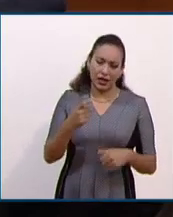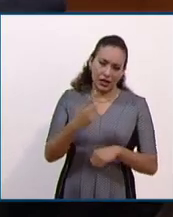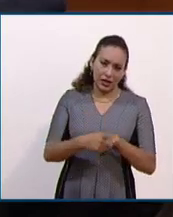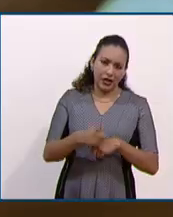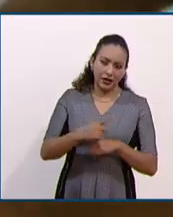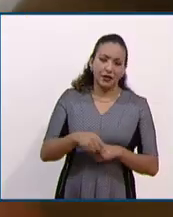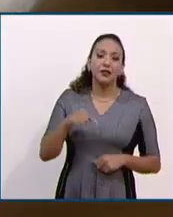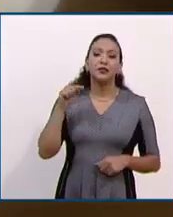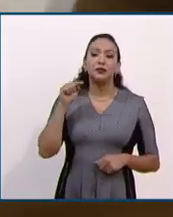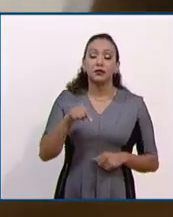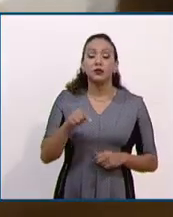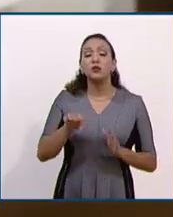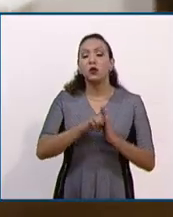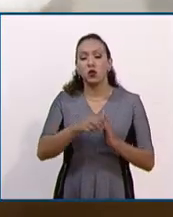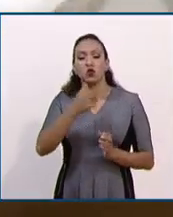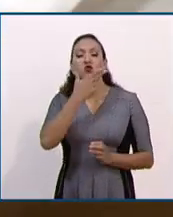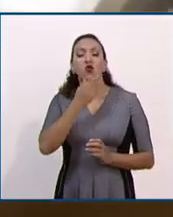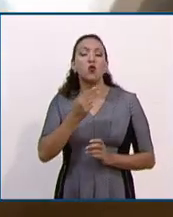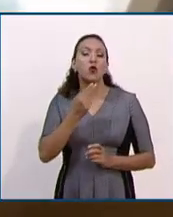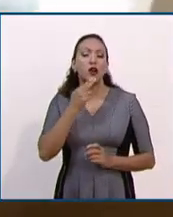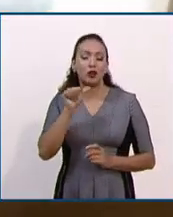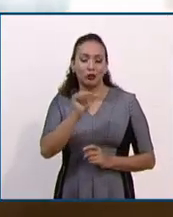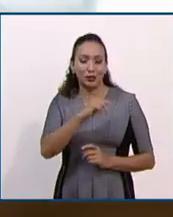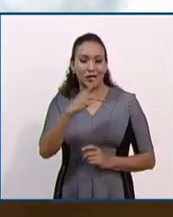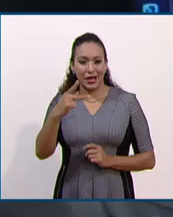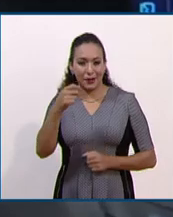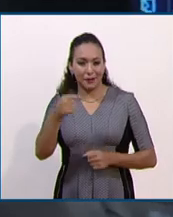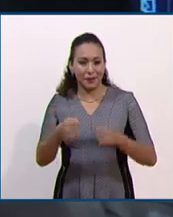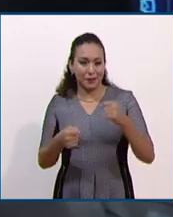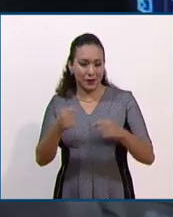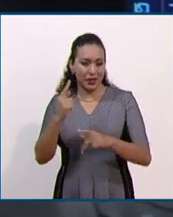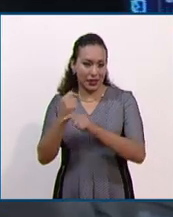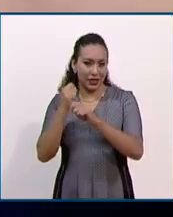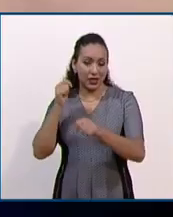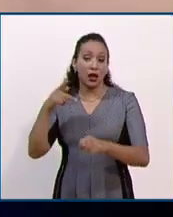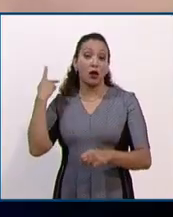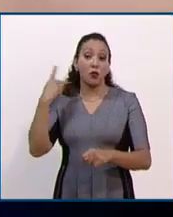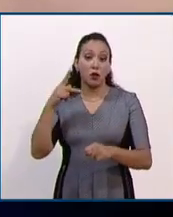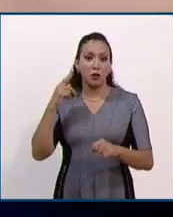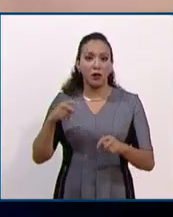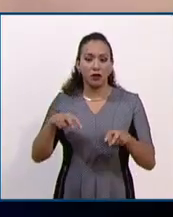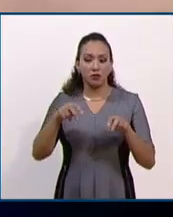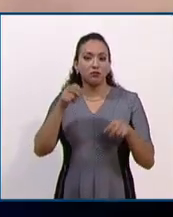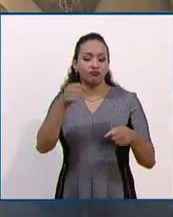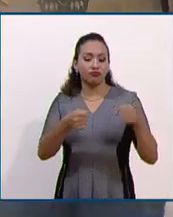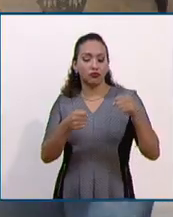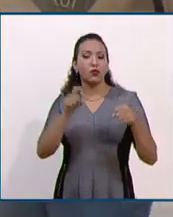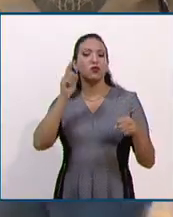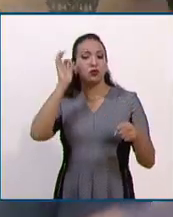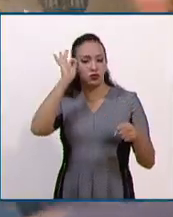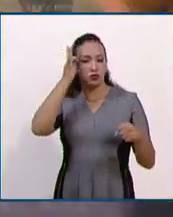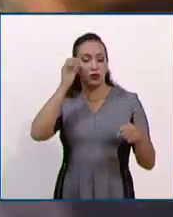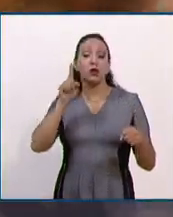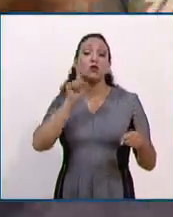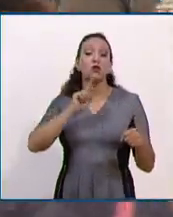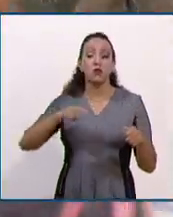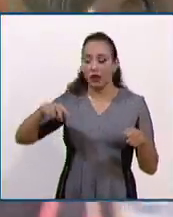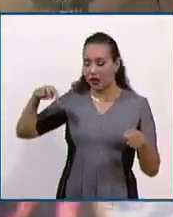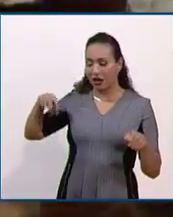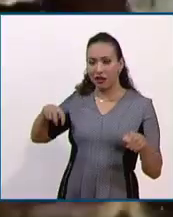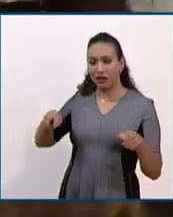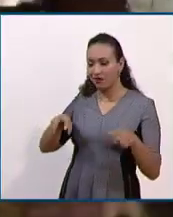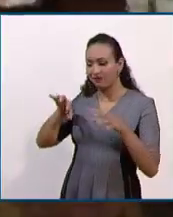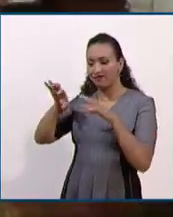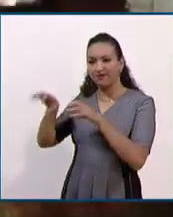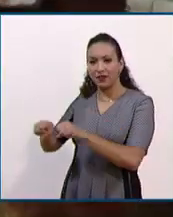este asunto, un conductor de una plataforma digital de transporte en Puebla cometió actos de violencia sexual en contra de una mujer y después la privó de la